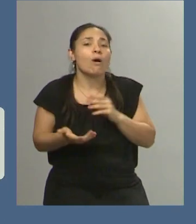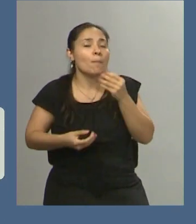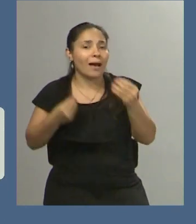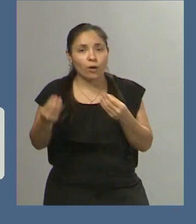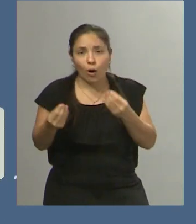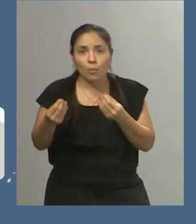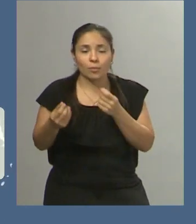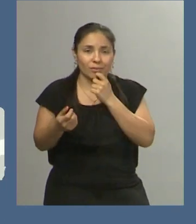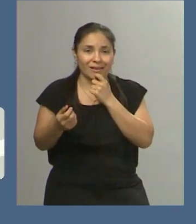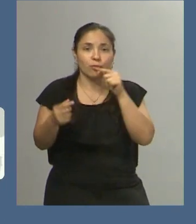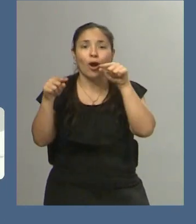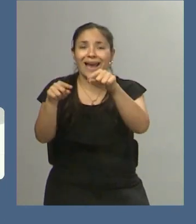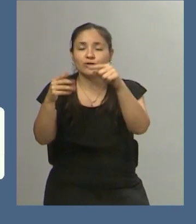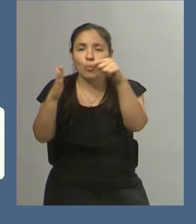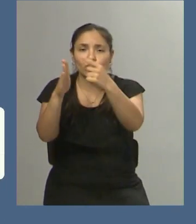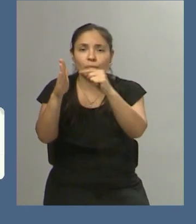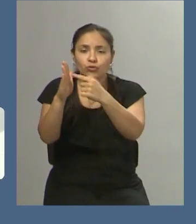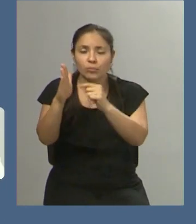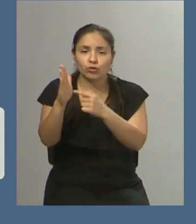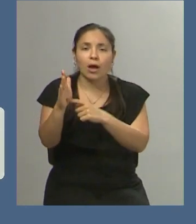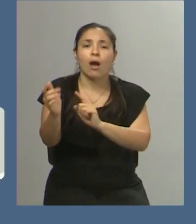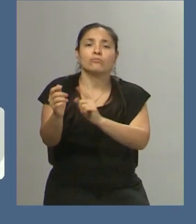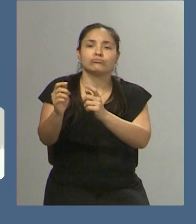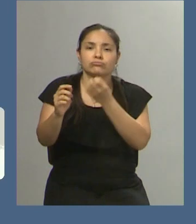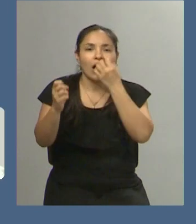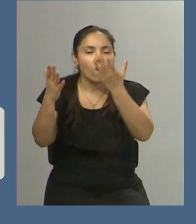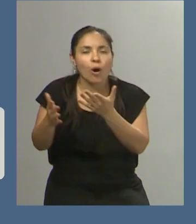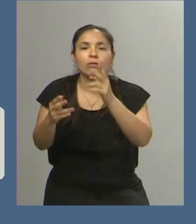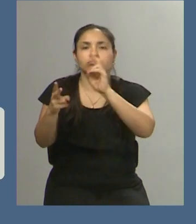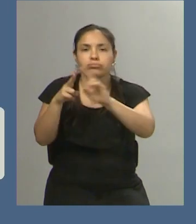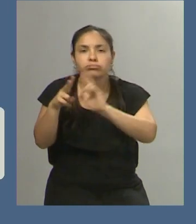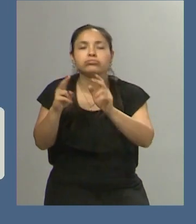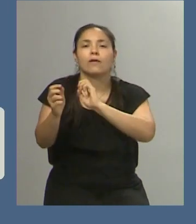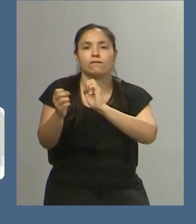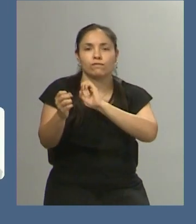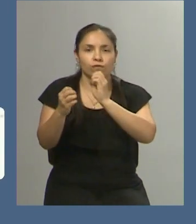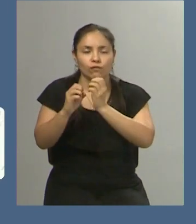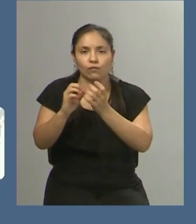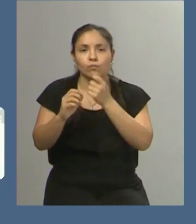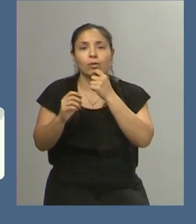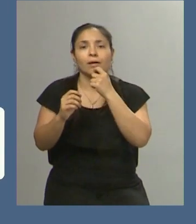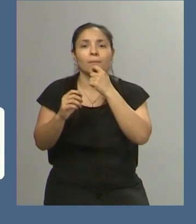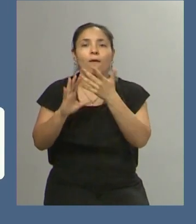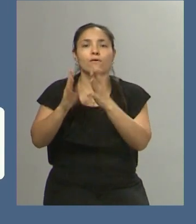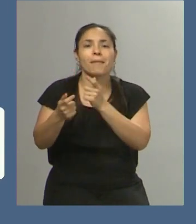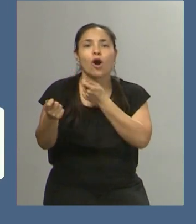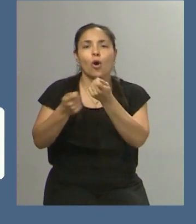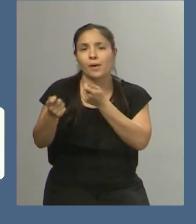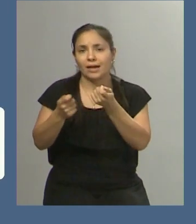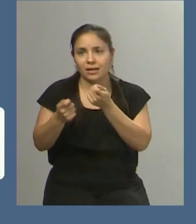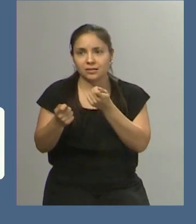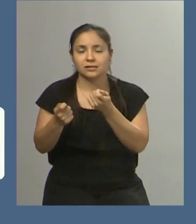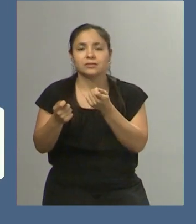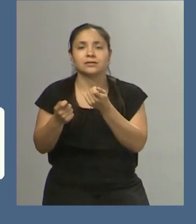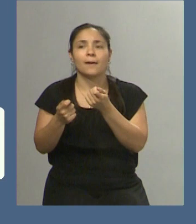a fortalecer estos aspectos? Y podríamos ir a alguna cuestión, por ejemplo, el esquema de gobernanza variable que tiene, multinivel,